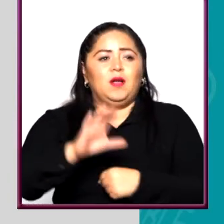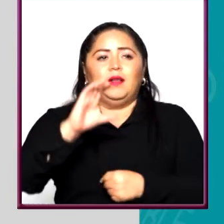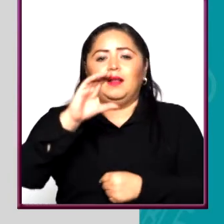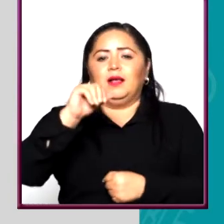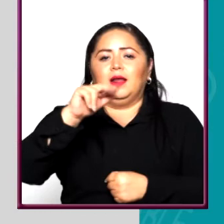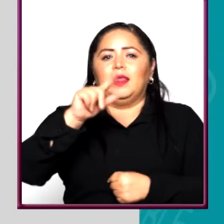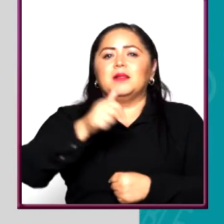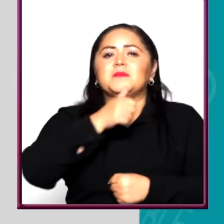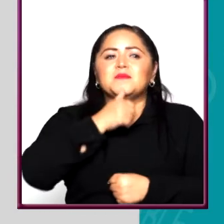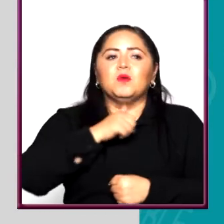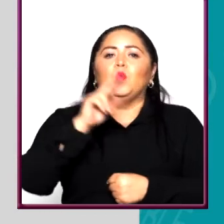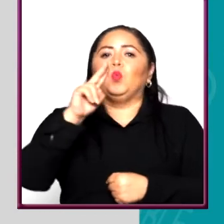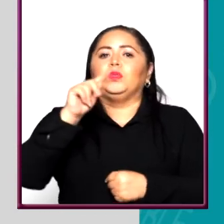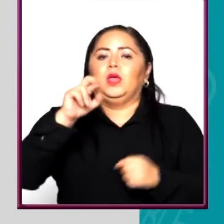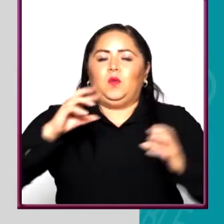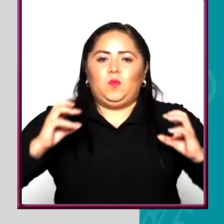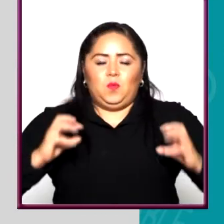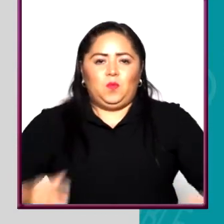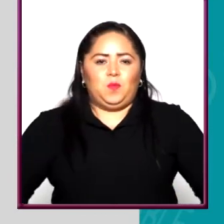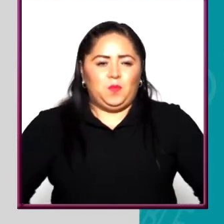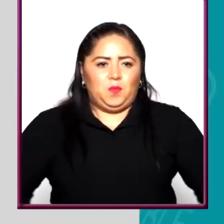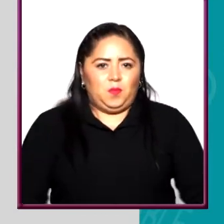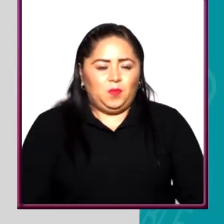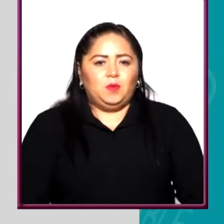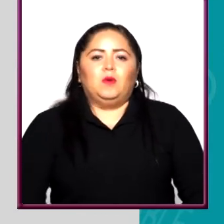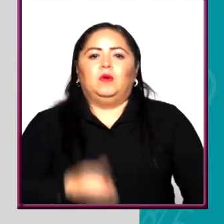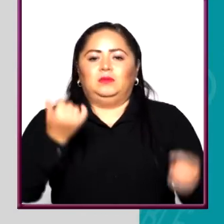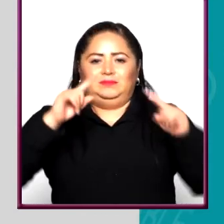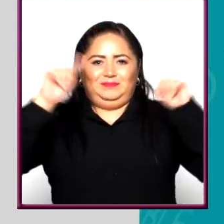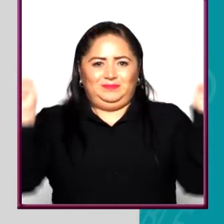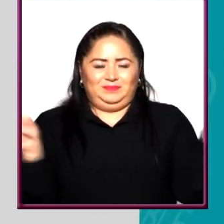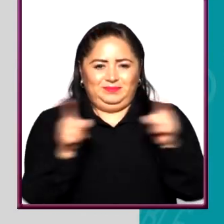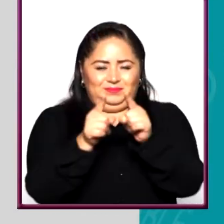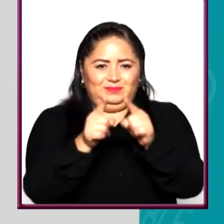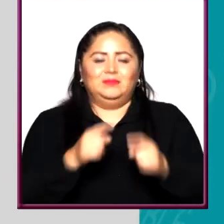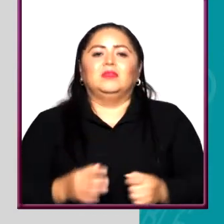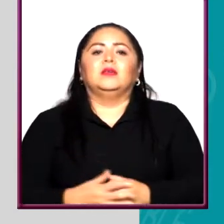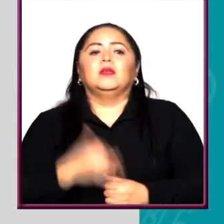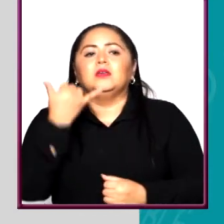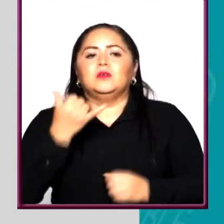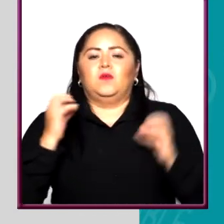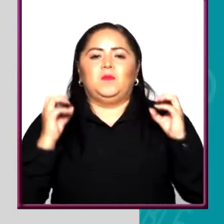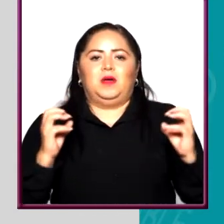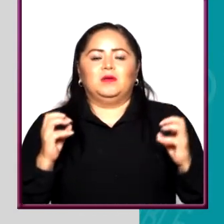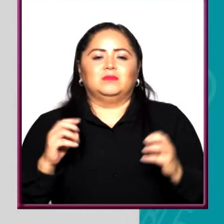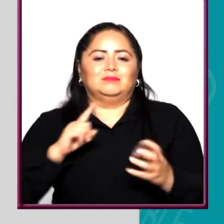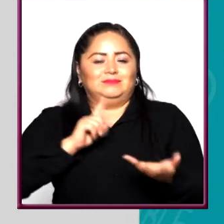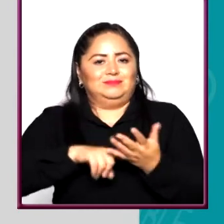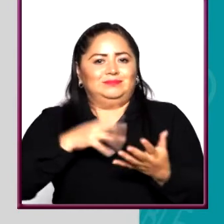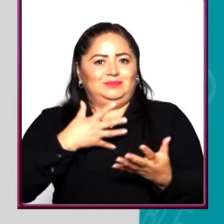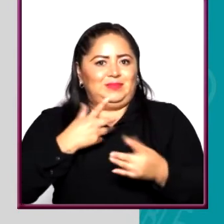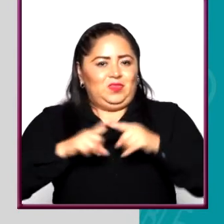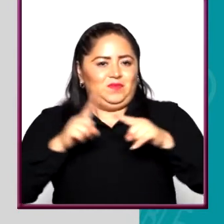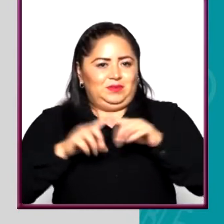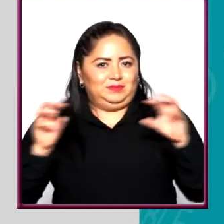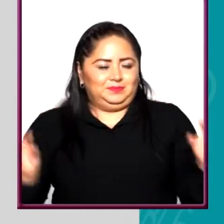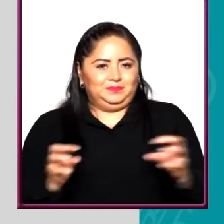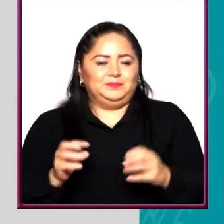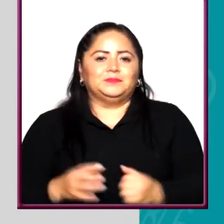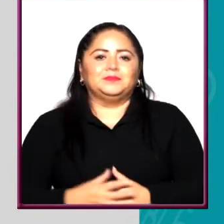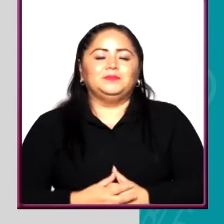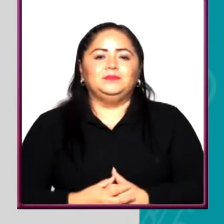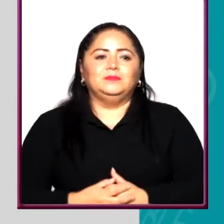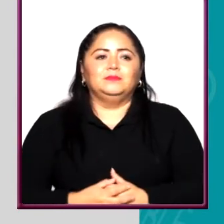Los órganos internos son el canal vaginal, el útero o matriz, las trompas de Falopio o uterinas y los